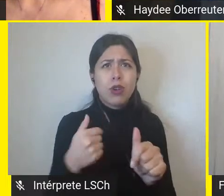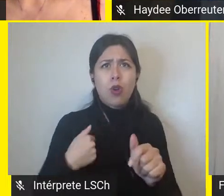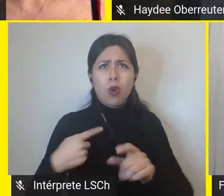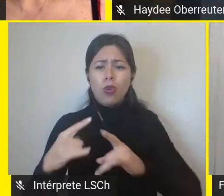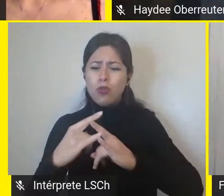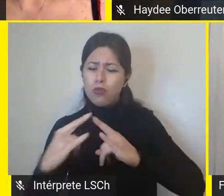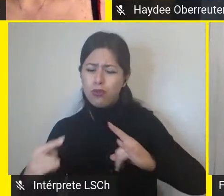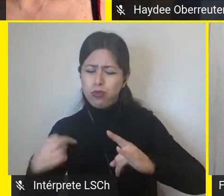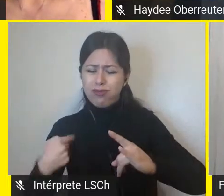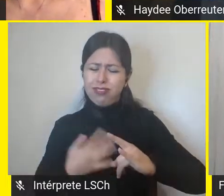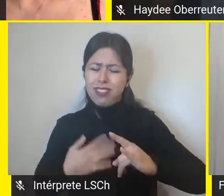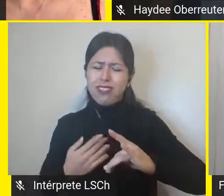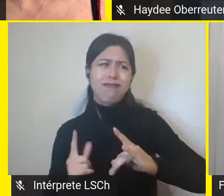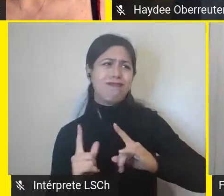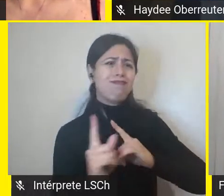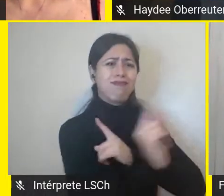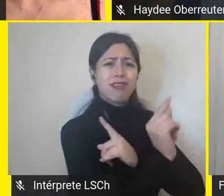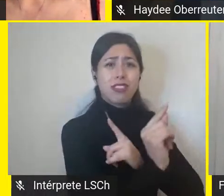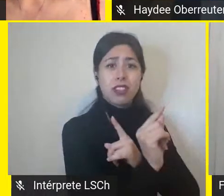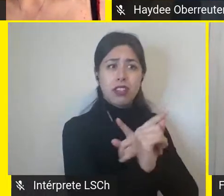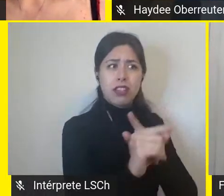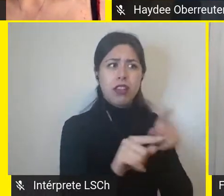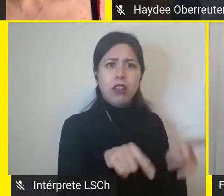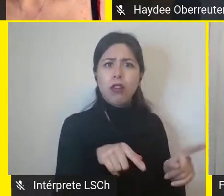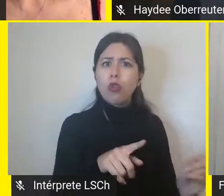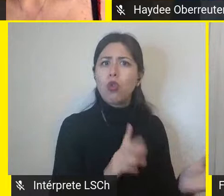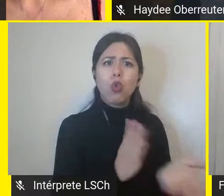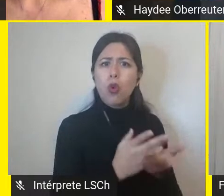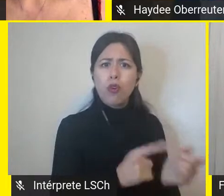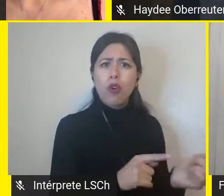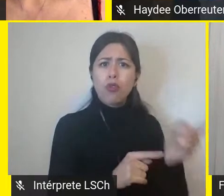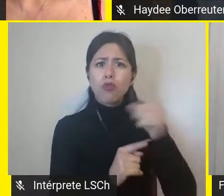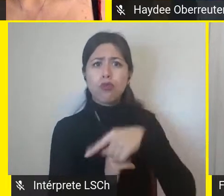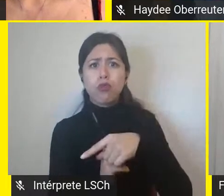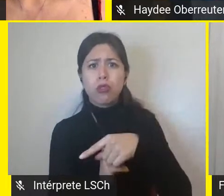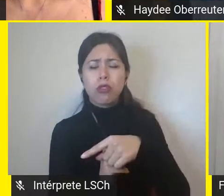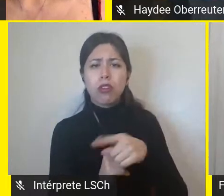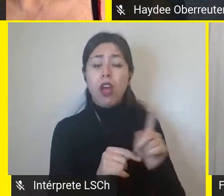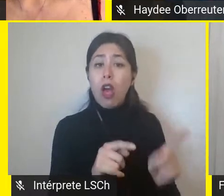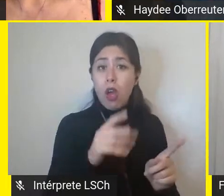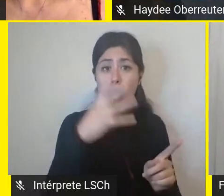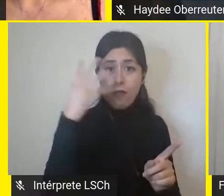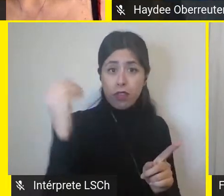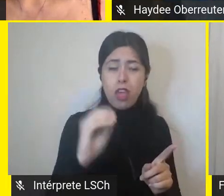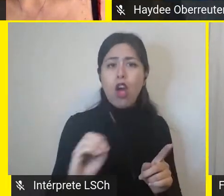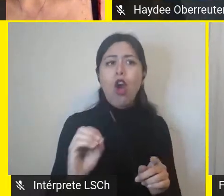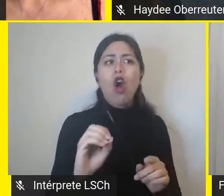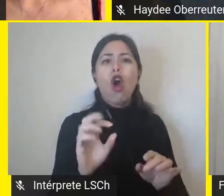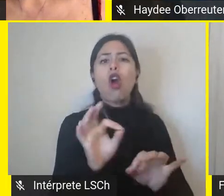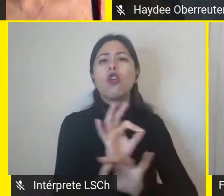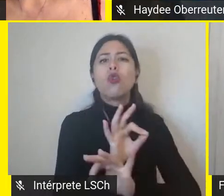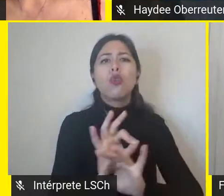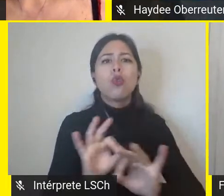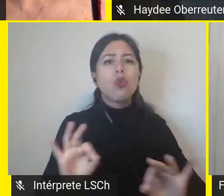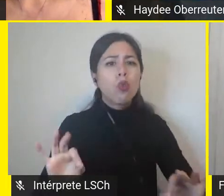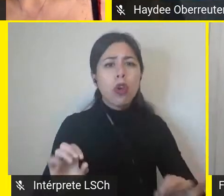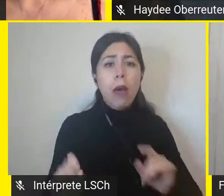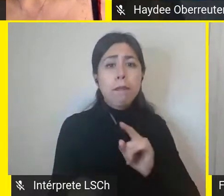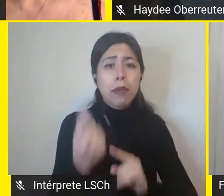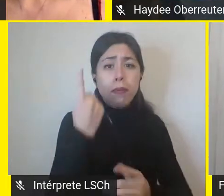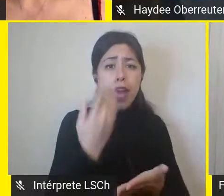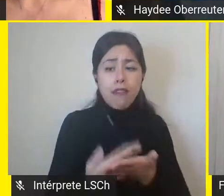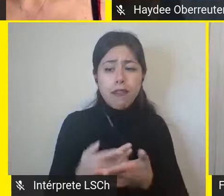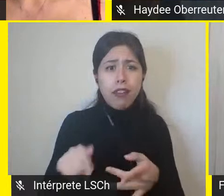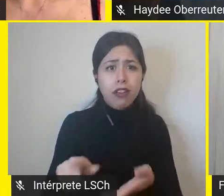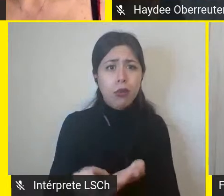si cuando venía de allá, y olvidarse, por una parte, o ir a un lugar que nunca conoció, donde nunca estuvo, ¿no? Entonces,